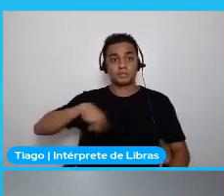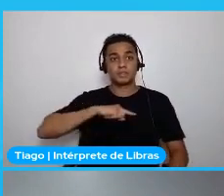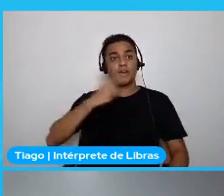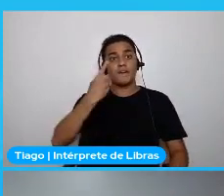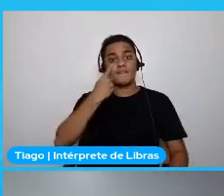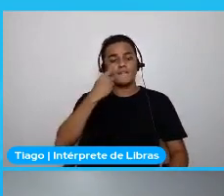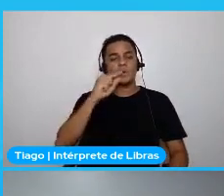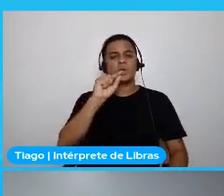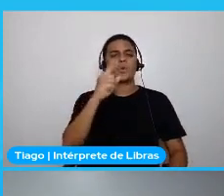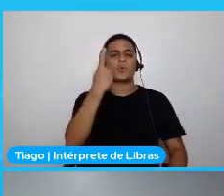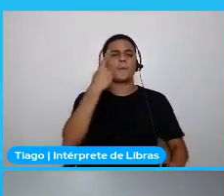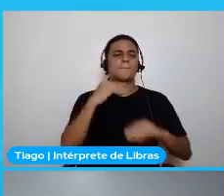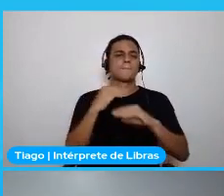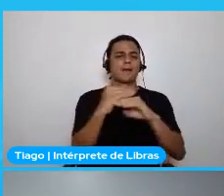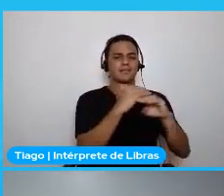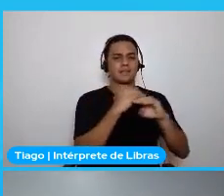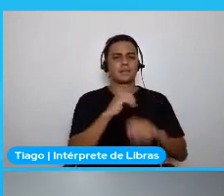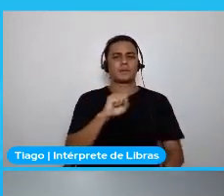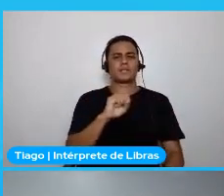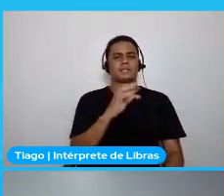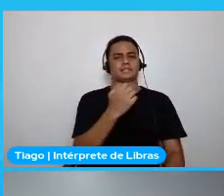estándar que se llama de Open Contract